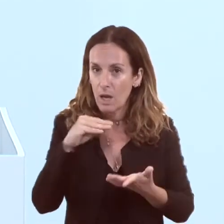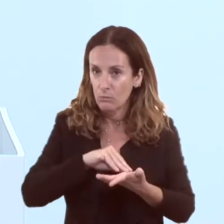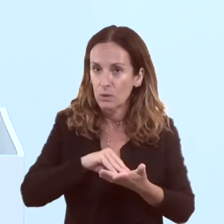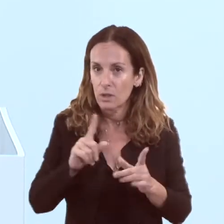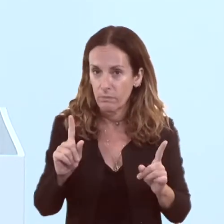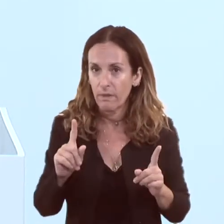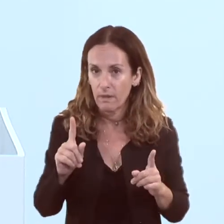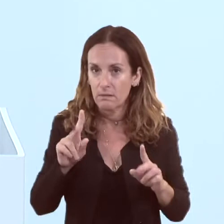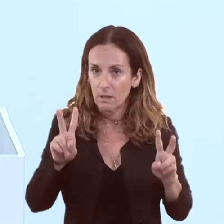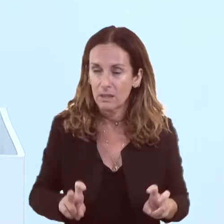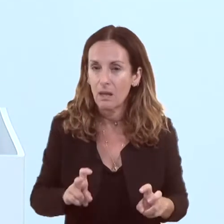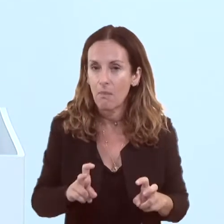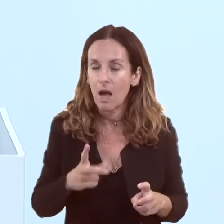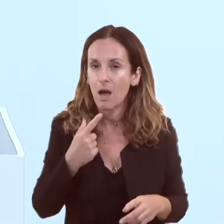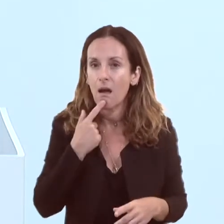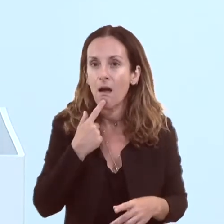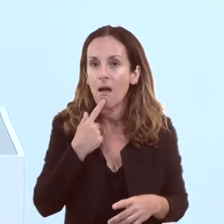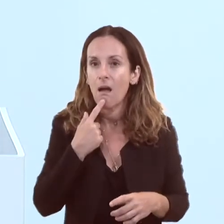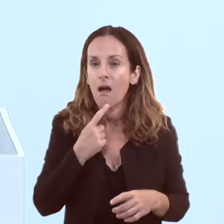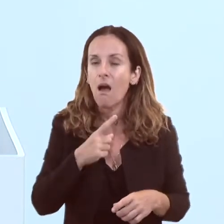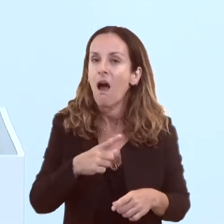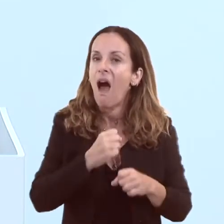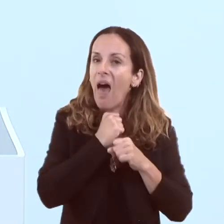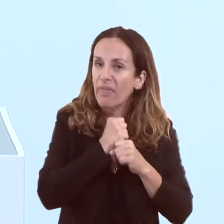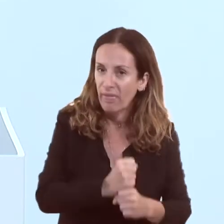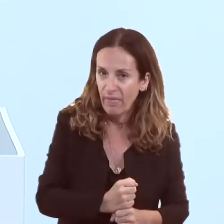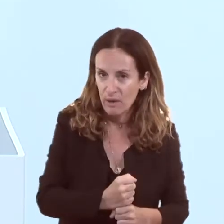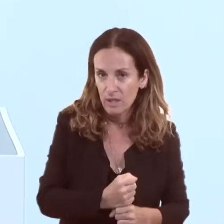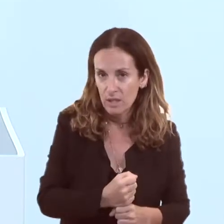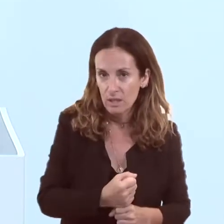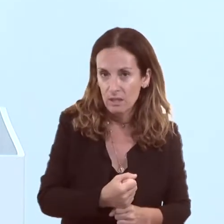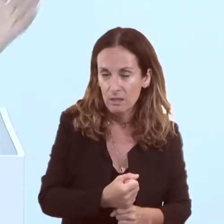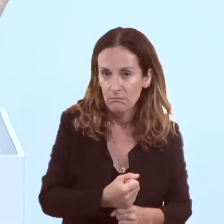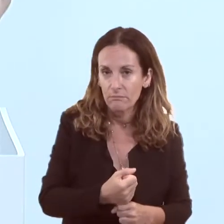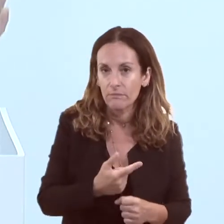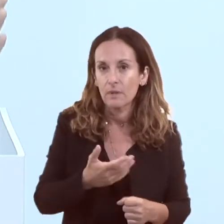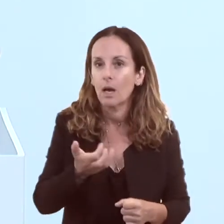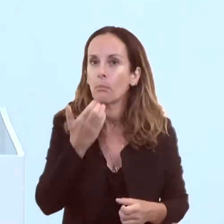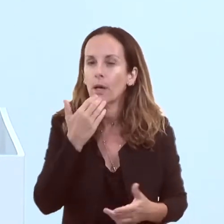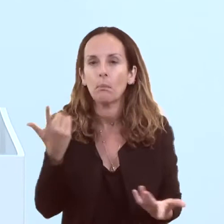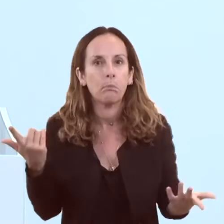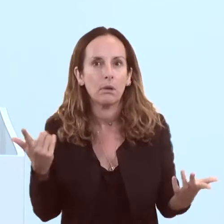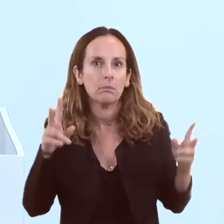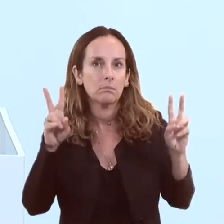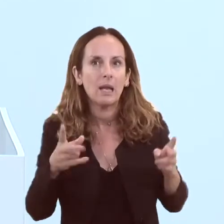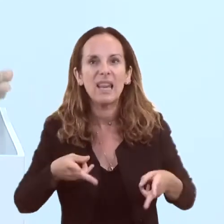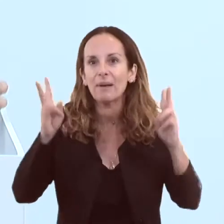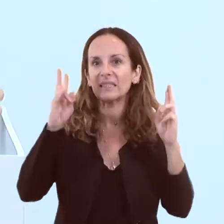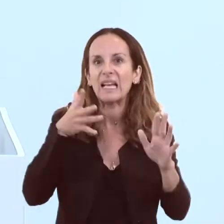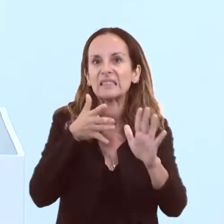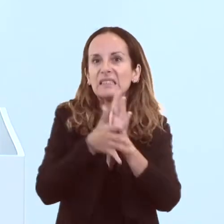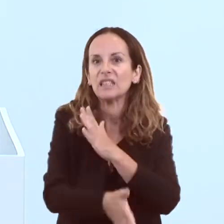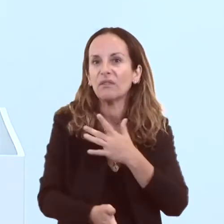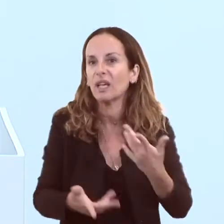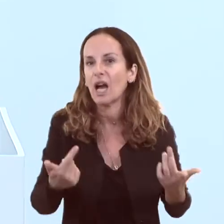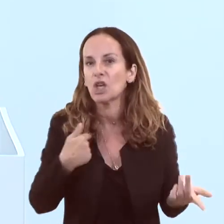de las libertades no consiste solamente en consumir a lo loco no sean